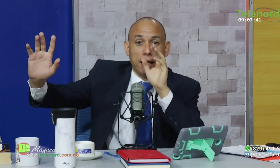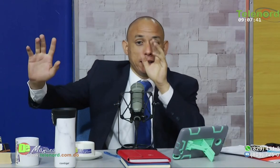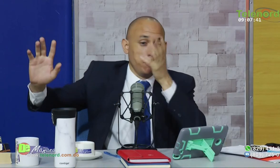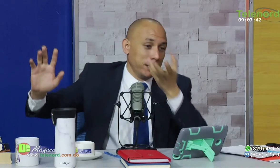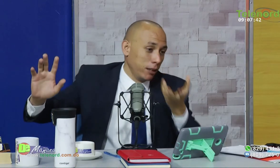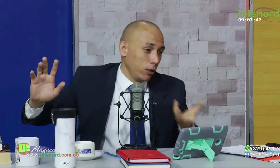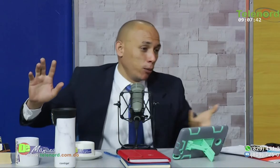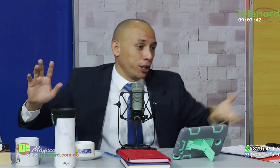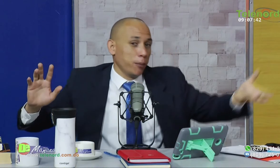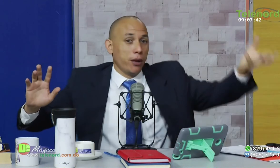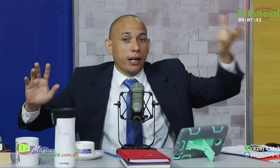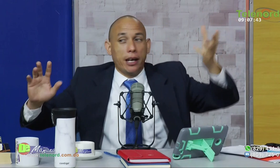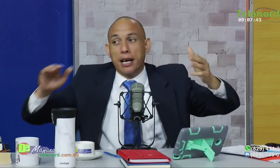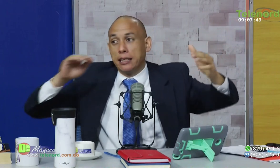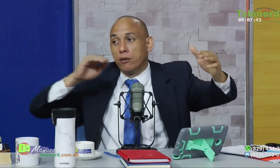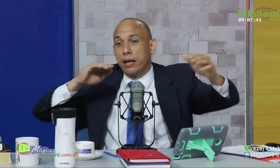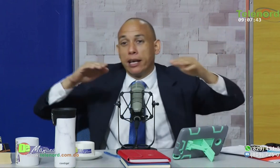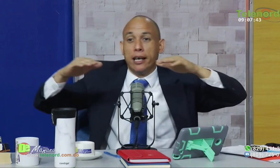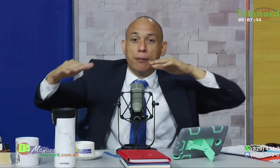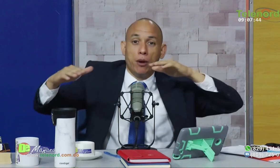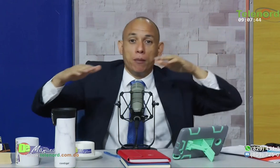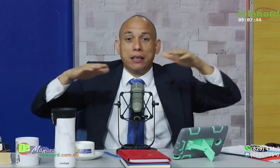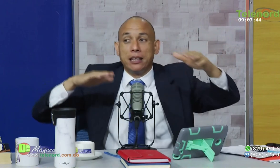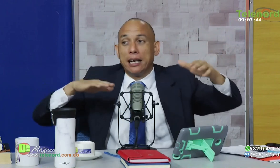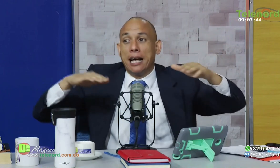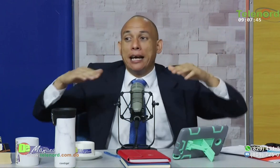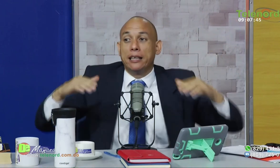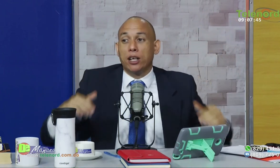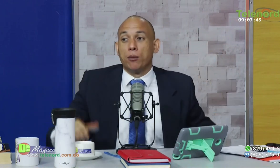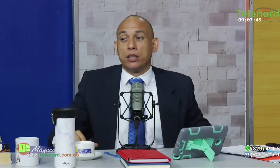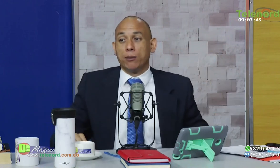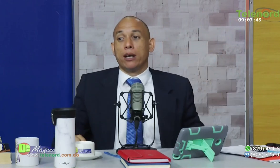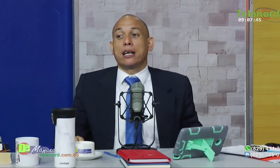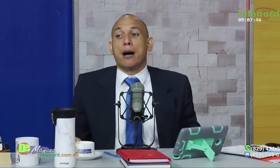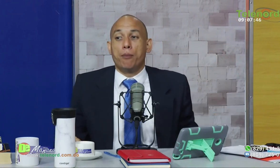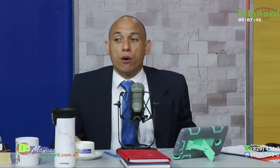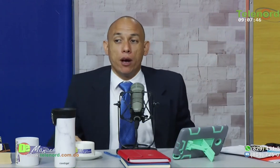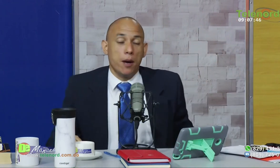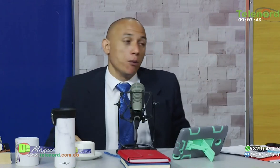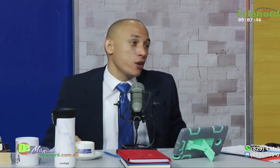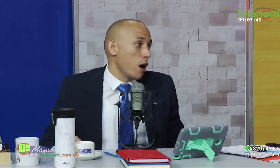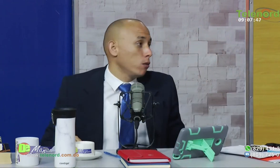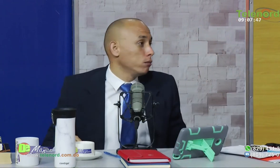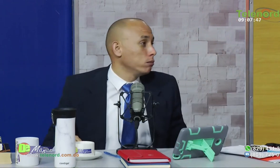se inventan una bolita por aquí y hacen un equilibrio y mantienen a la gente como decimos el campo embullado